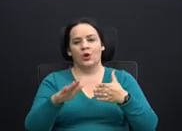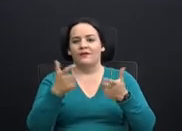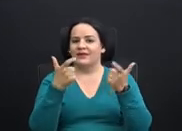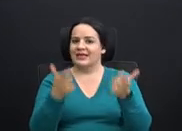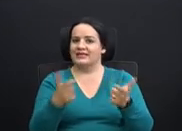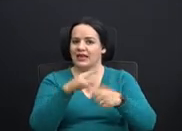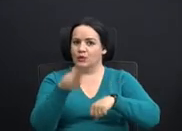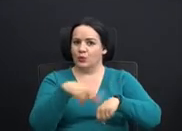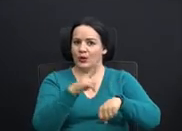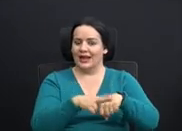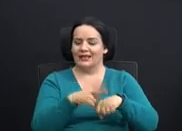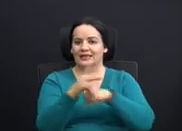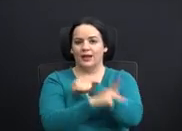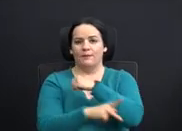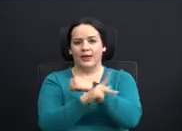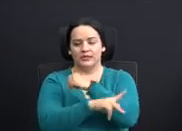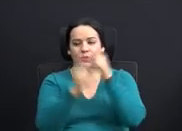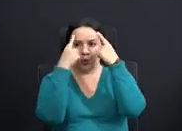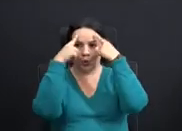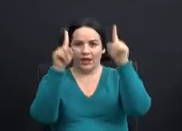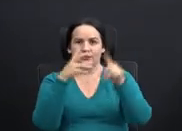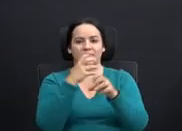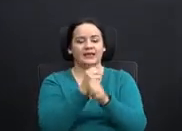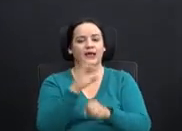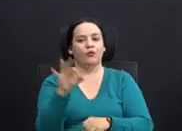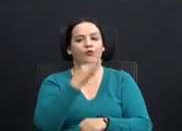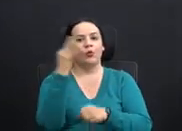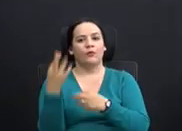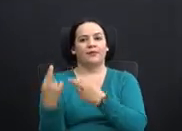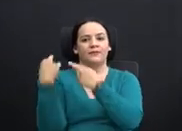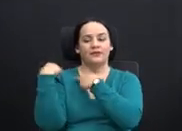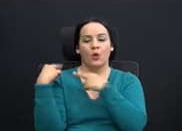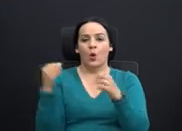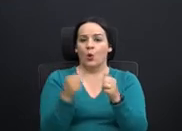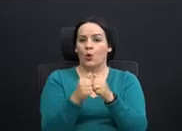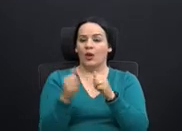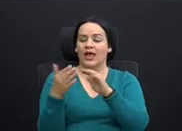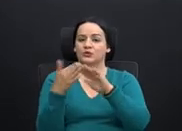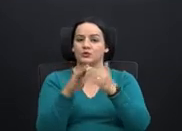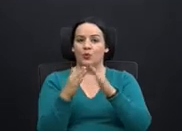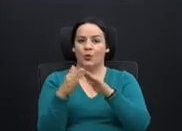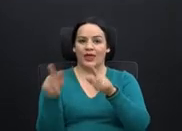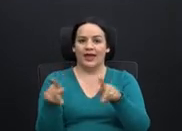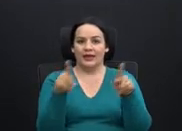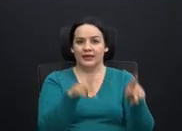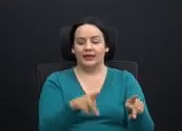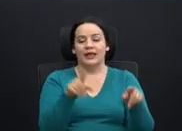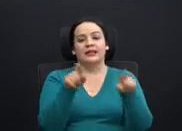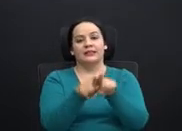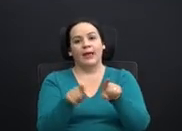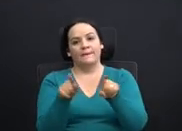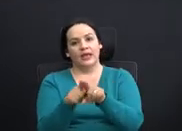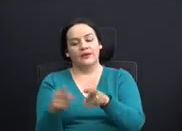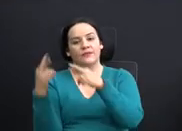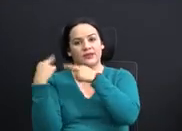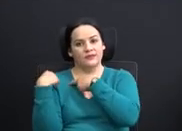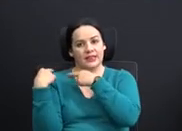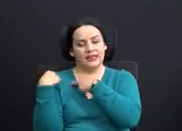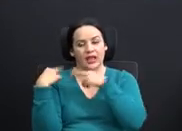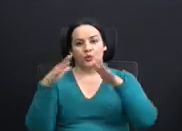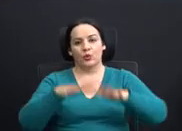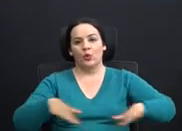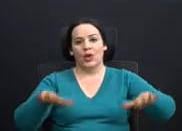país y logramos que se haga de manera responsable con la ciudadanía y también respetando el